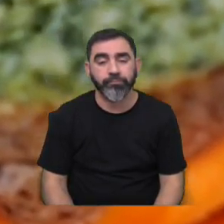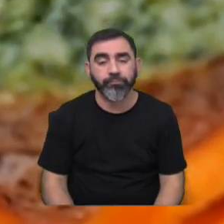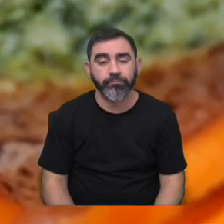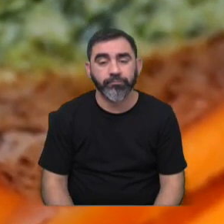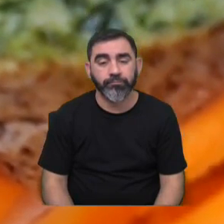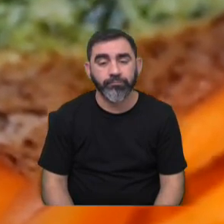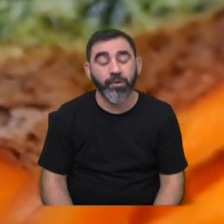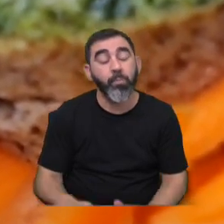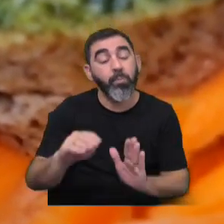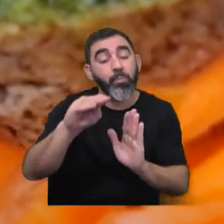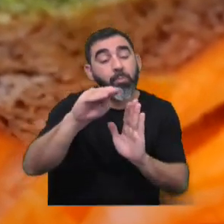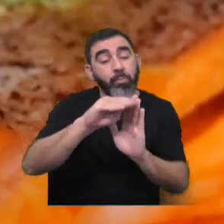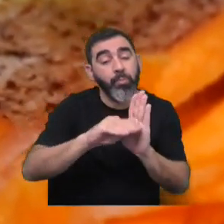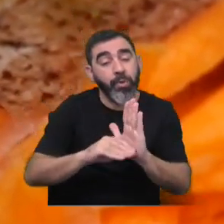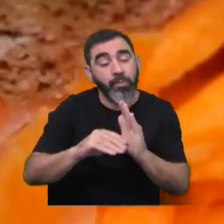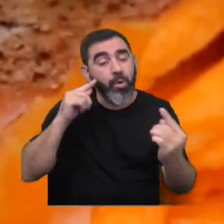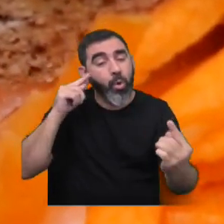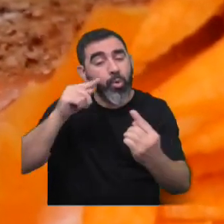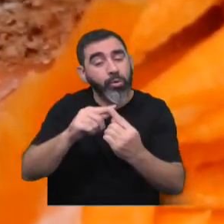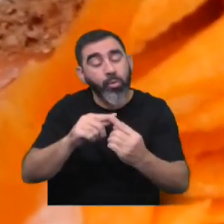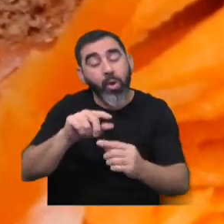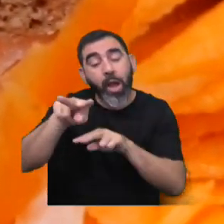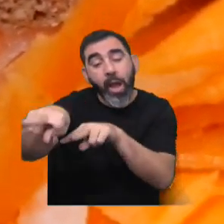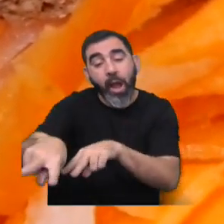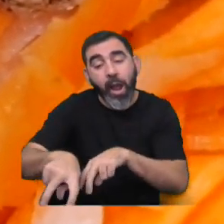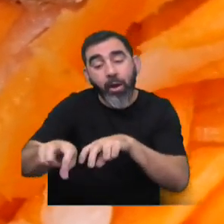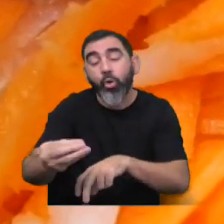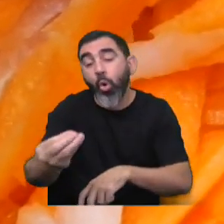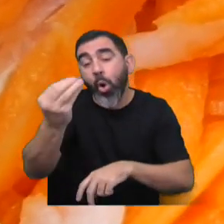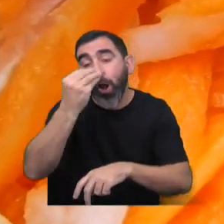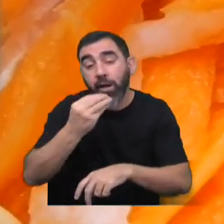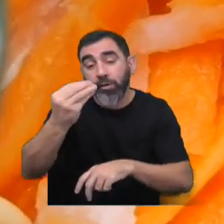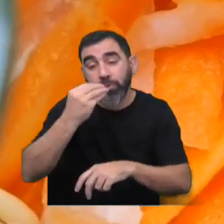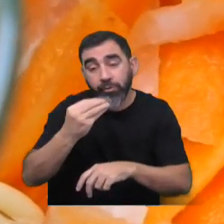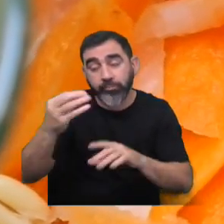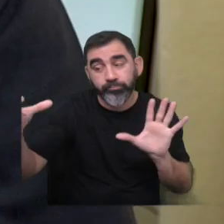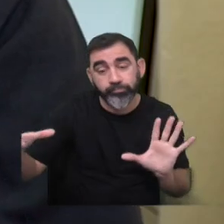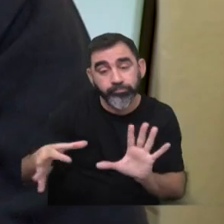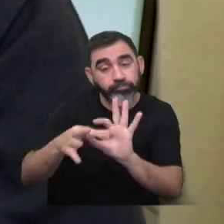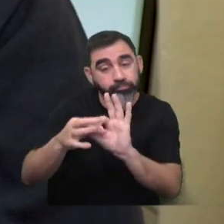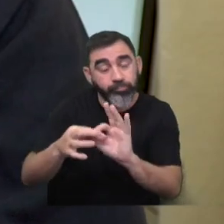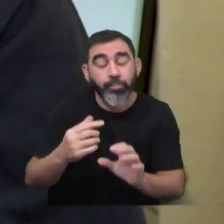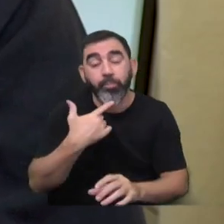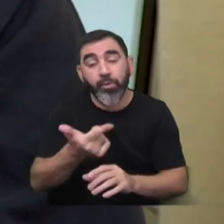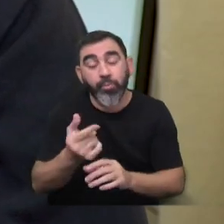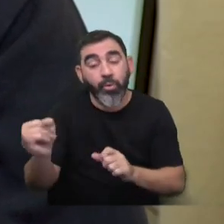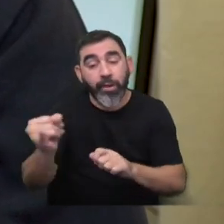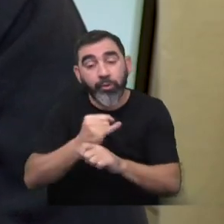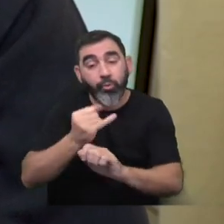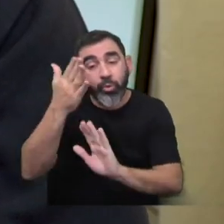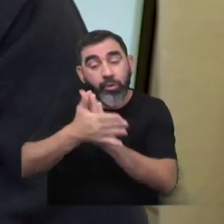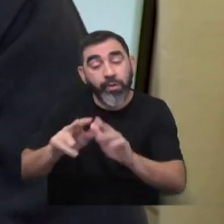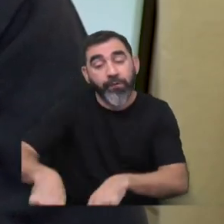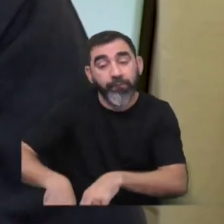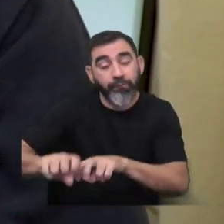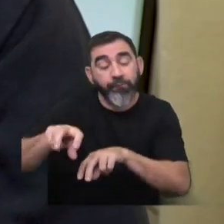Sí, el programa inicialmente tiene un foco en agroalimentos. Estamos trabajando en conexión muy estrecha, por ejemplo, con el Instituto Nacional de